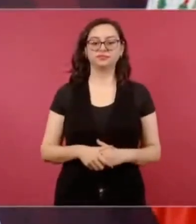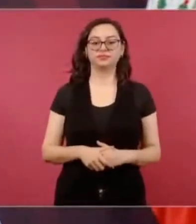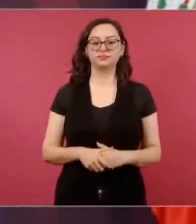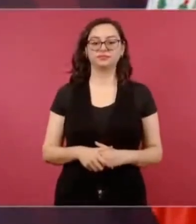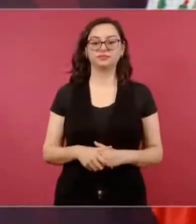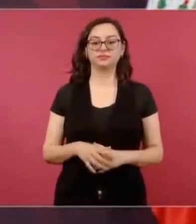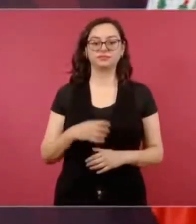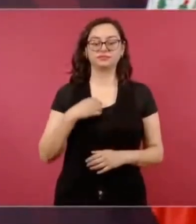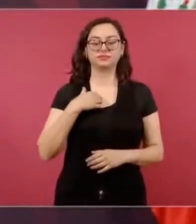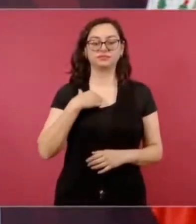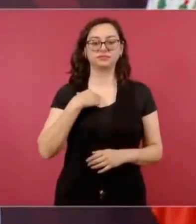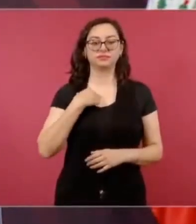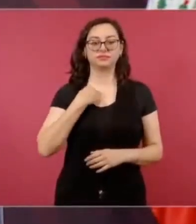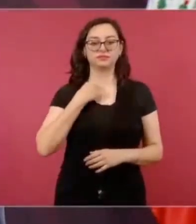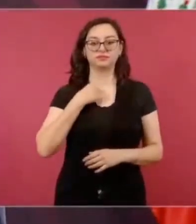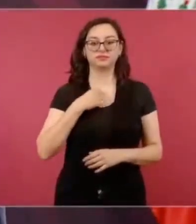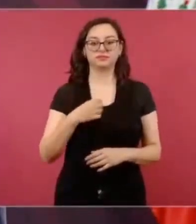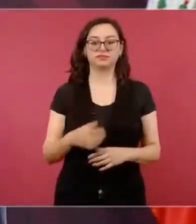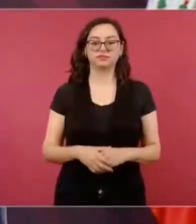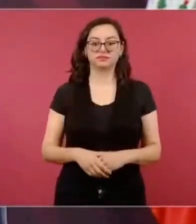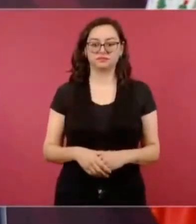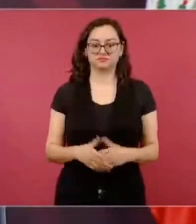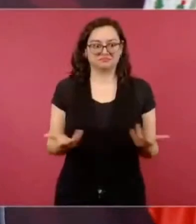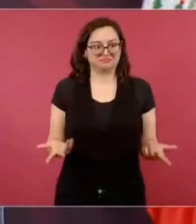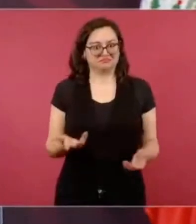Me dio gusto, ¿no?